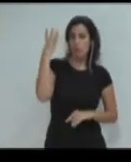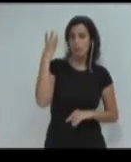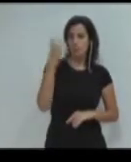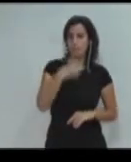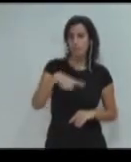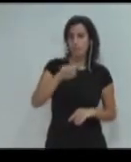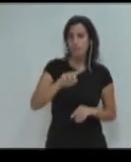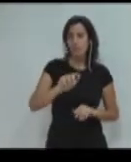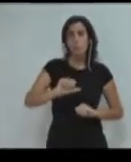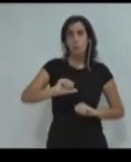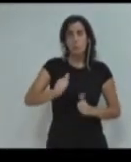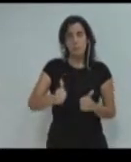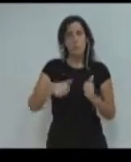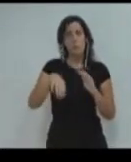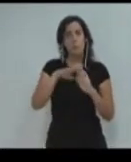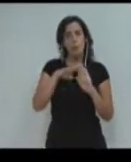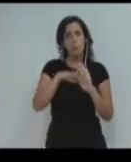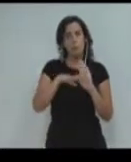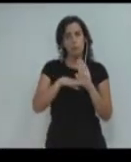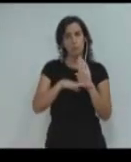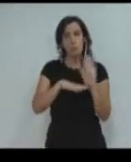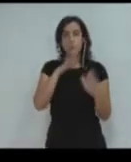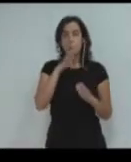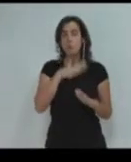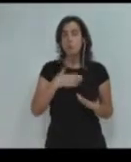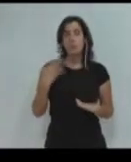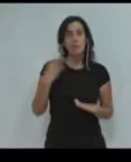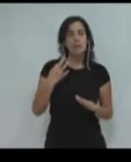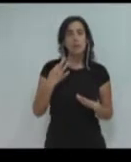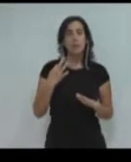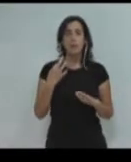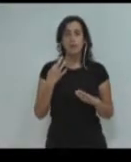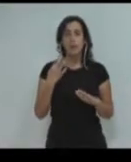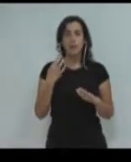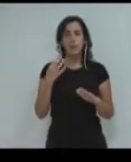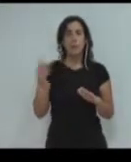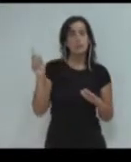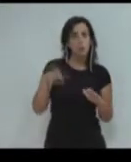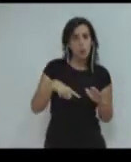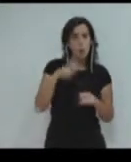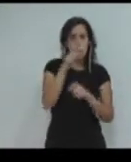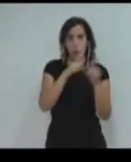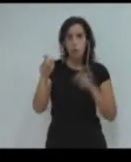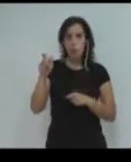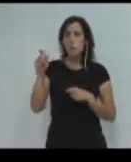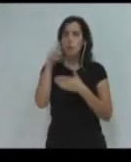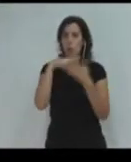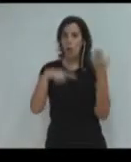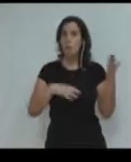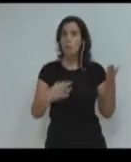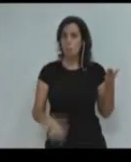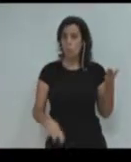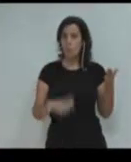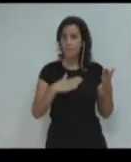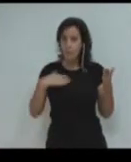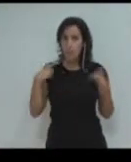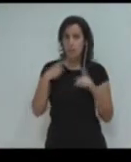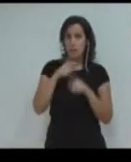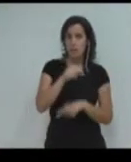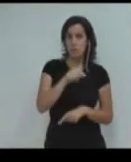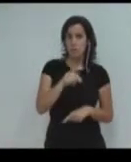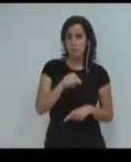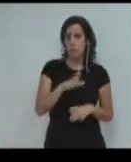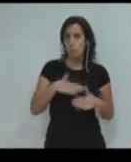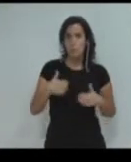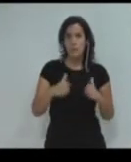las primeras pautas porque lo que querían era fortalecer la democracia lectora, que todo el mundo pudiese leer cualquier tipo